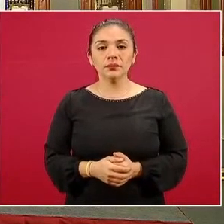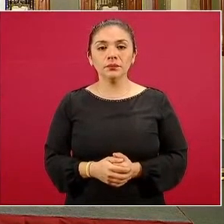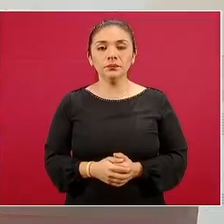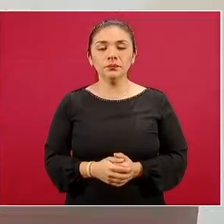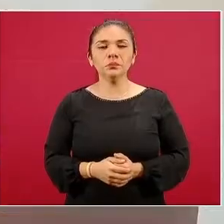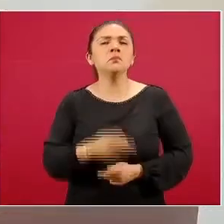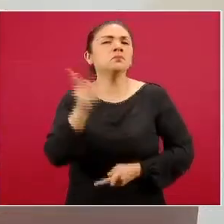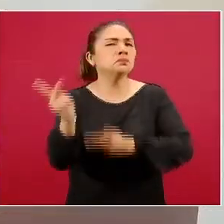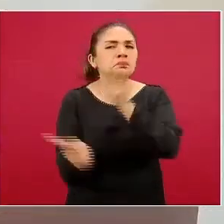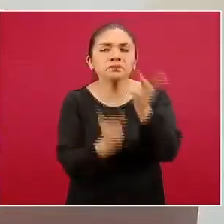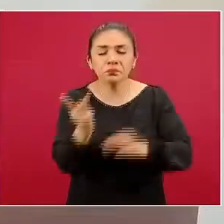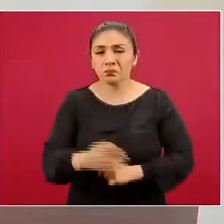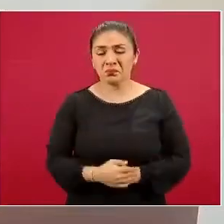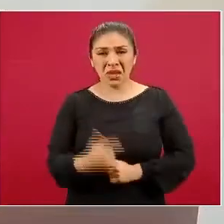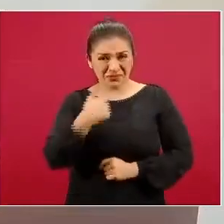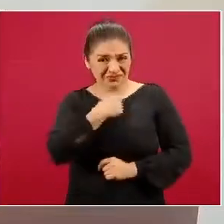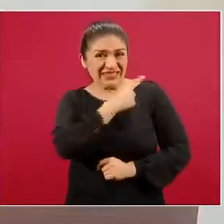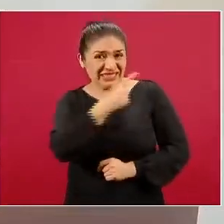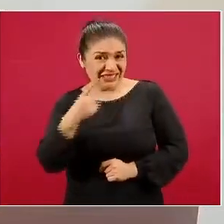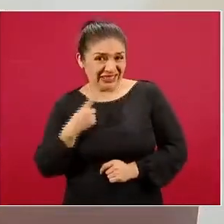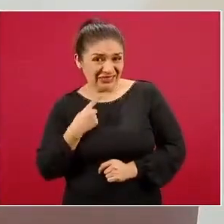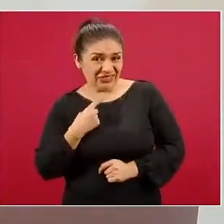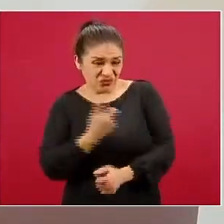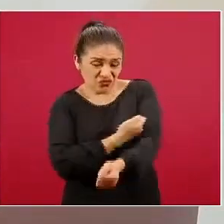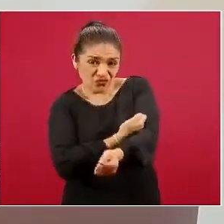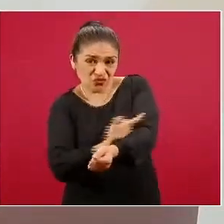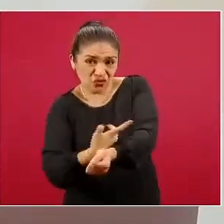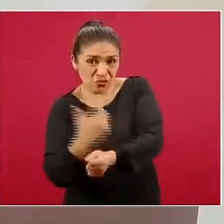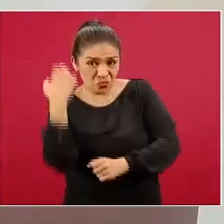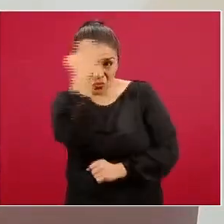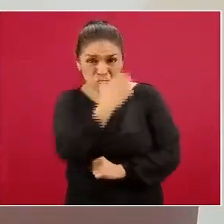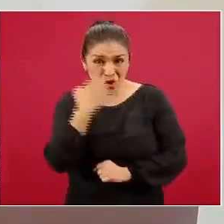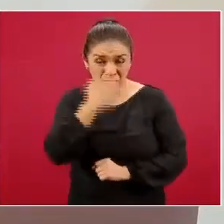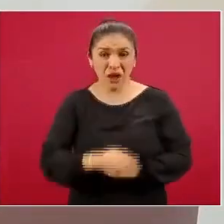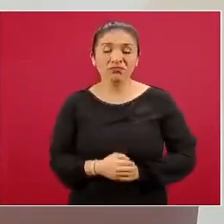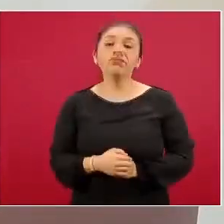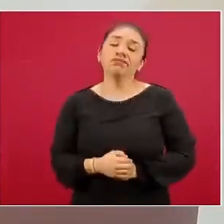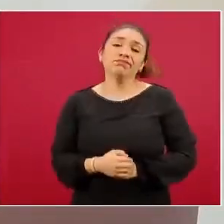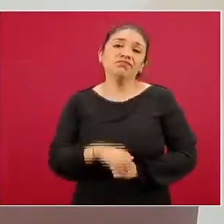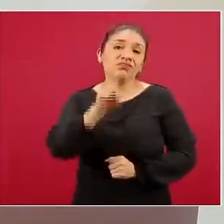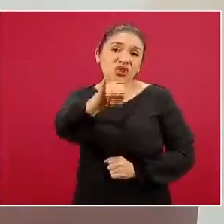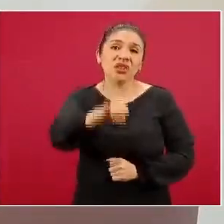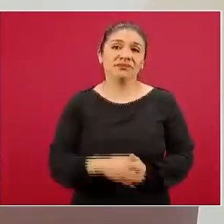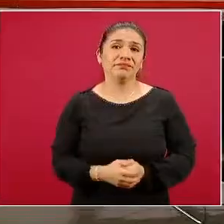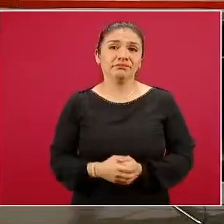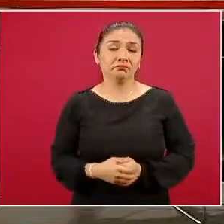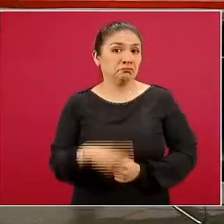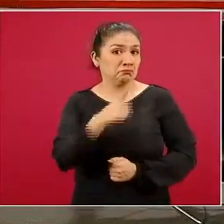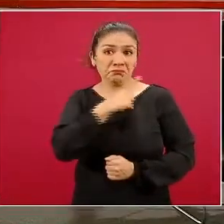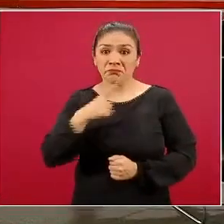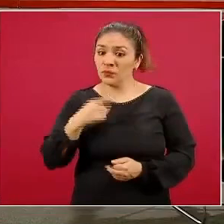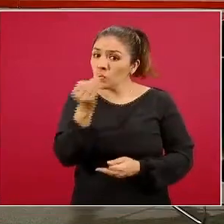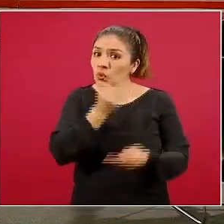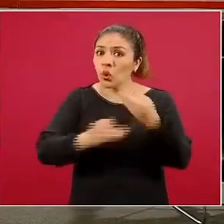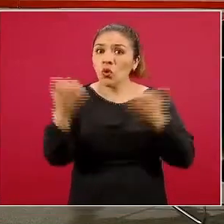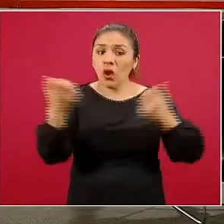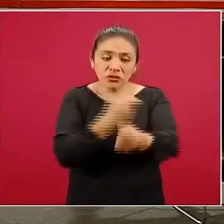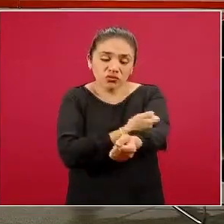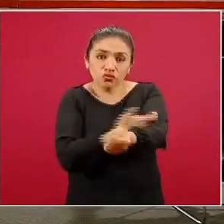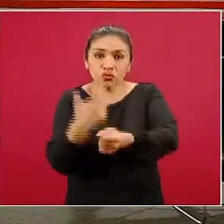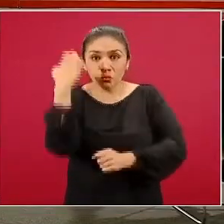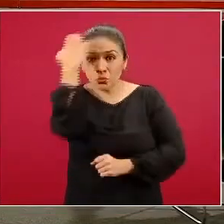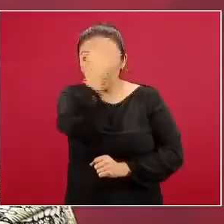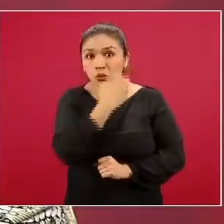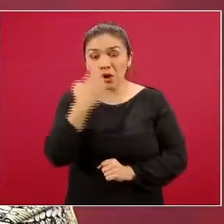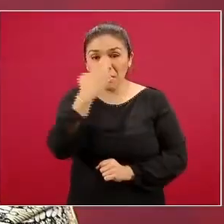La pregunta es si debo hacerme la prueba, y la respuesta es muy sencilla: sí. Nos tenemos que hacer la prueba. El